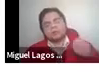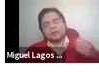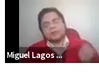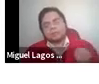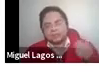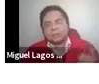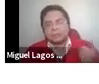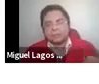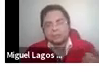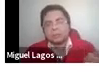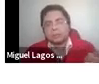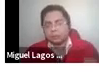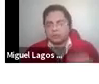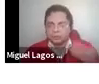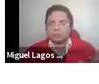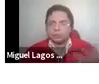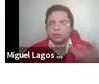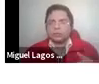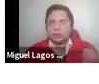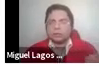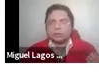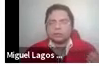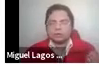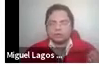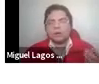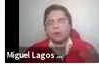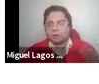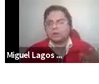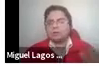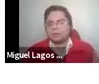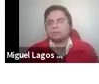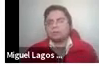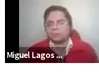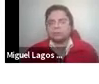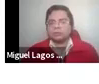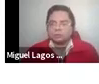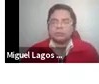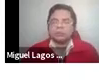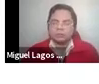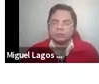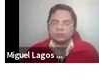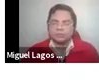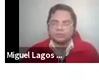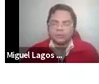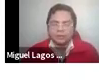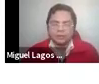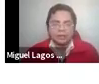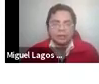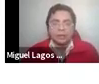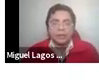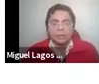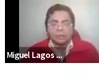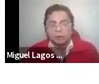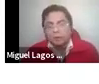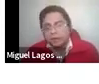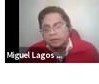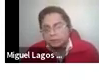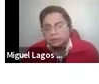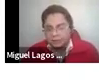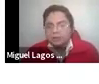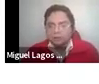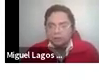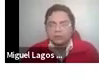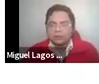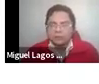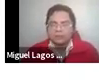puedo obtenerla con bastante precisión y conocer cuánta agua trae nuestro río, más o menos el 21% de nuestro territorio. ¿Ya? Pero para el